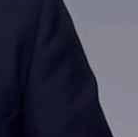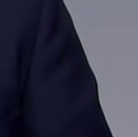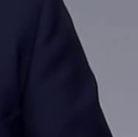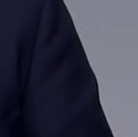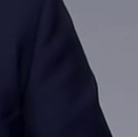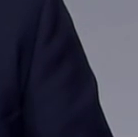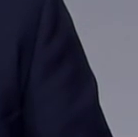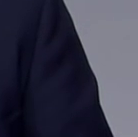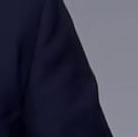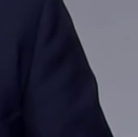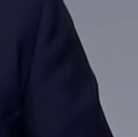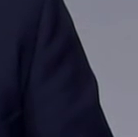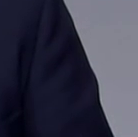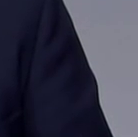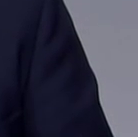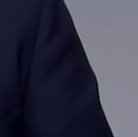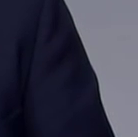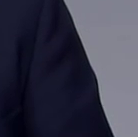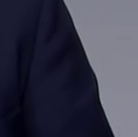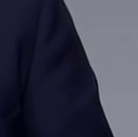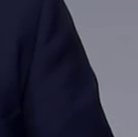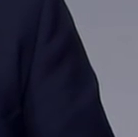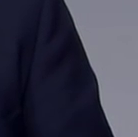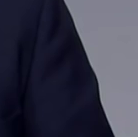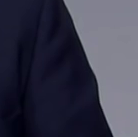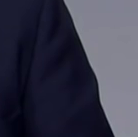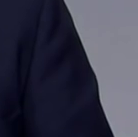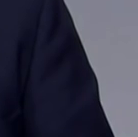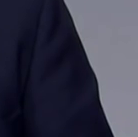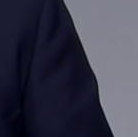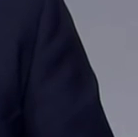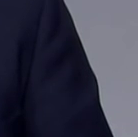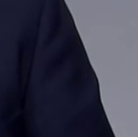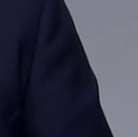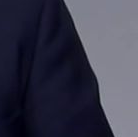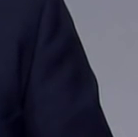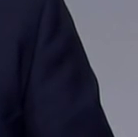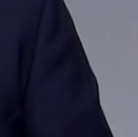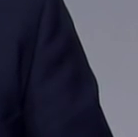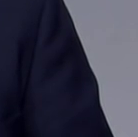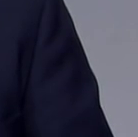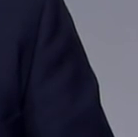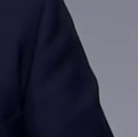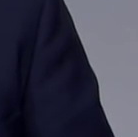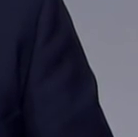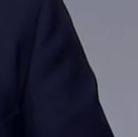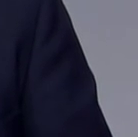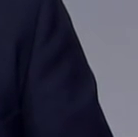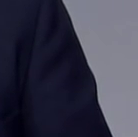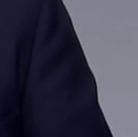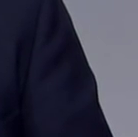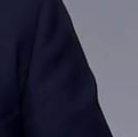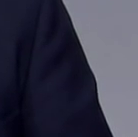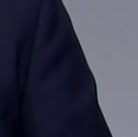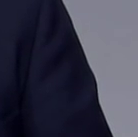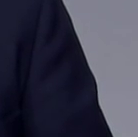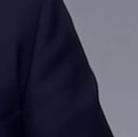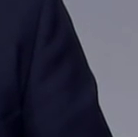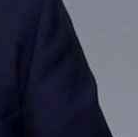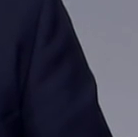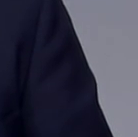como aporte a la mejor convivencia, en particular para los que menos tienen. Los